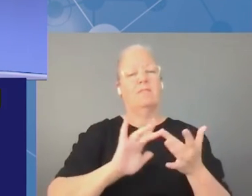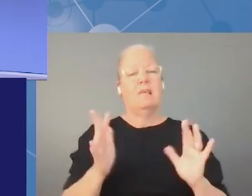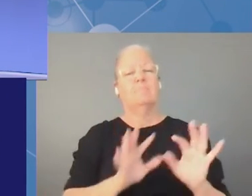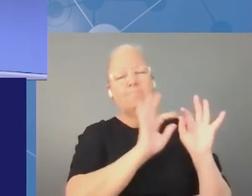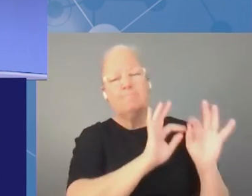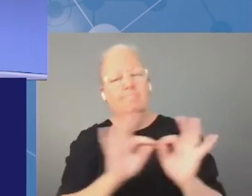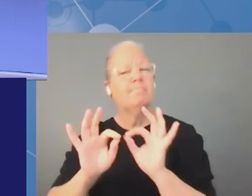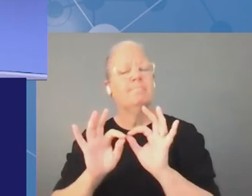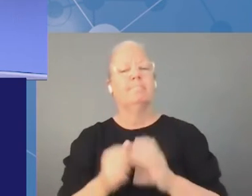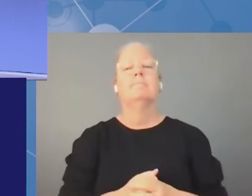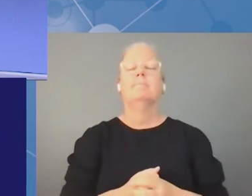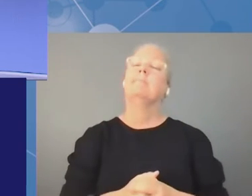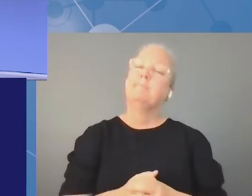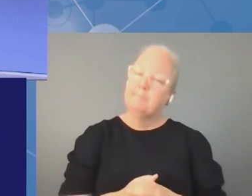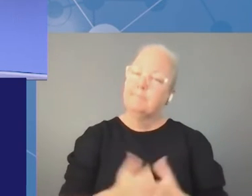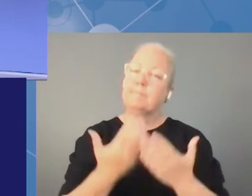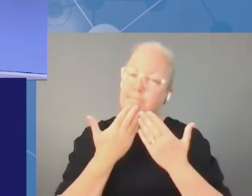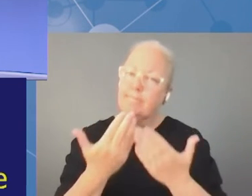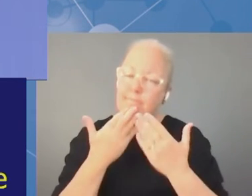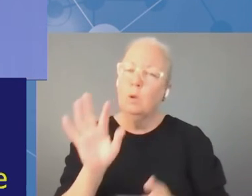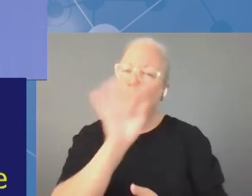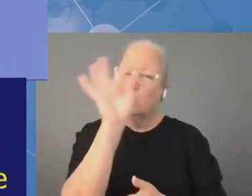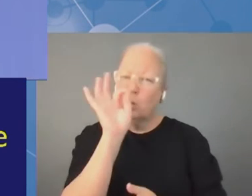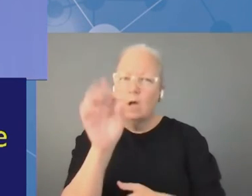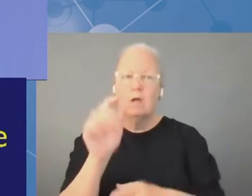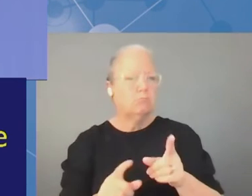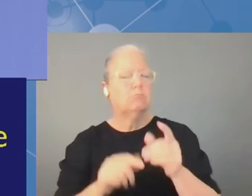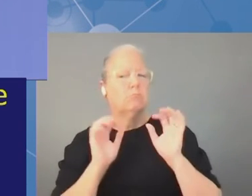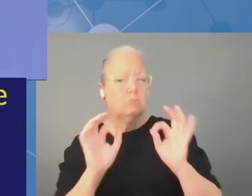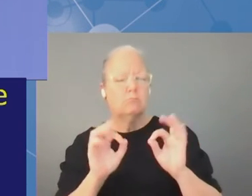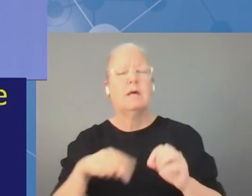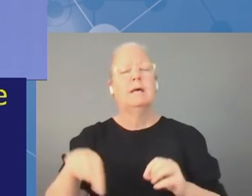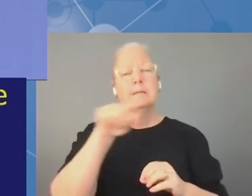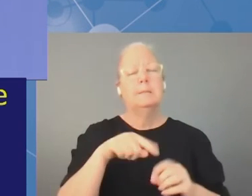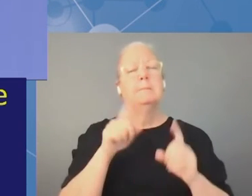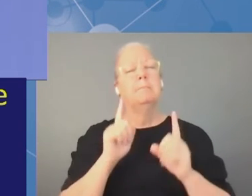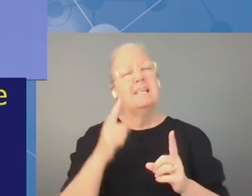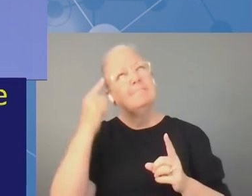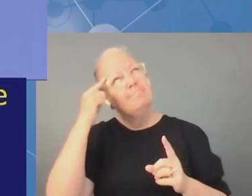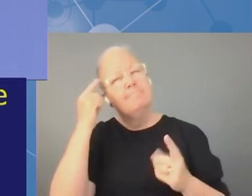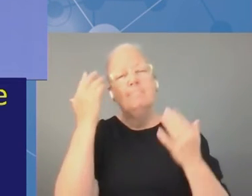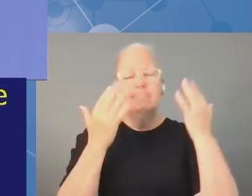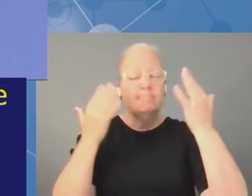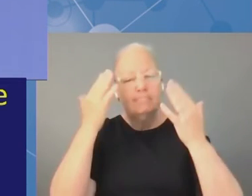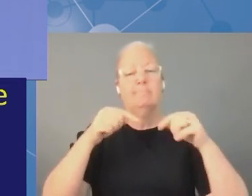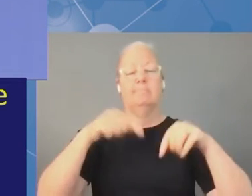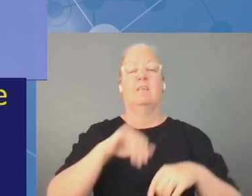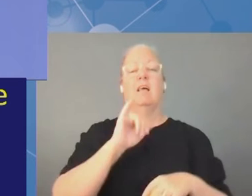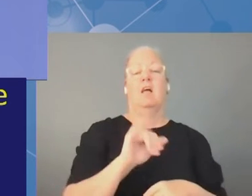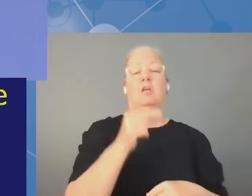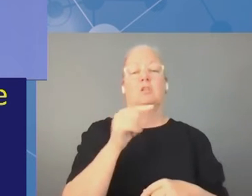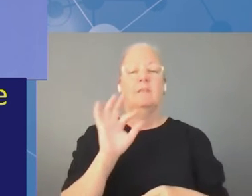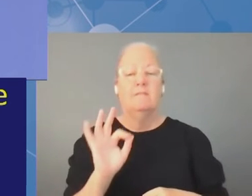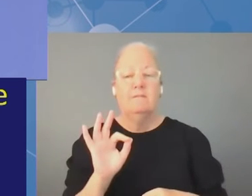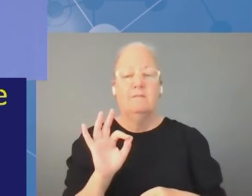bullying en Internet y cómo asegurarnos que las informaciones publicadas en